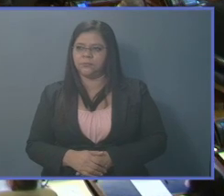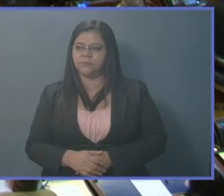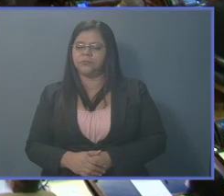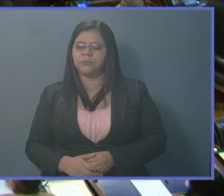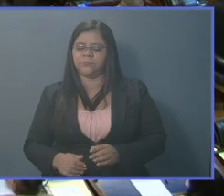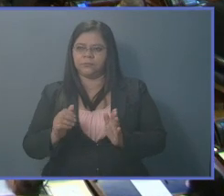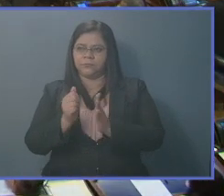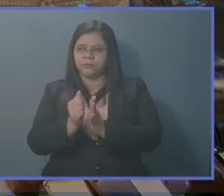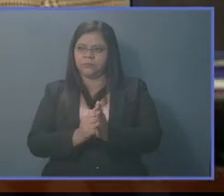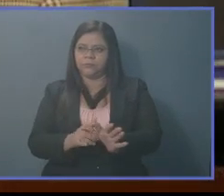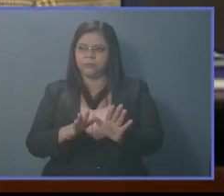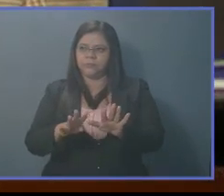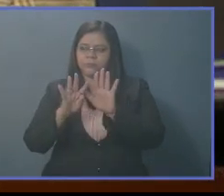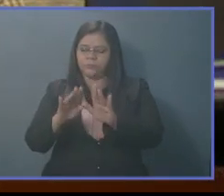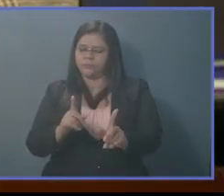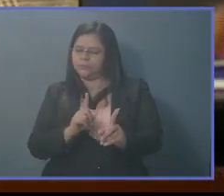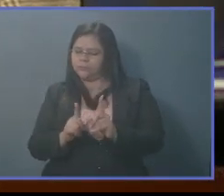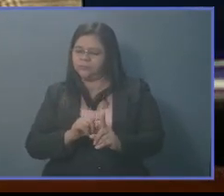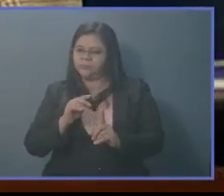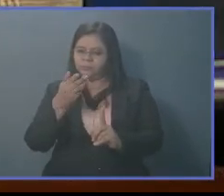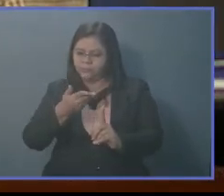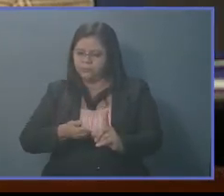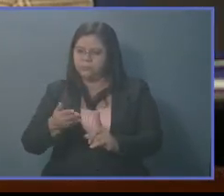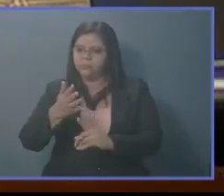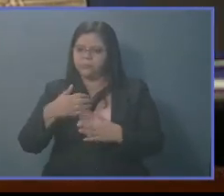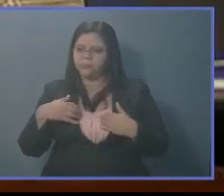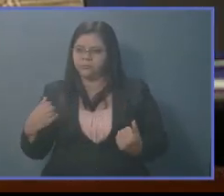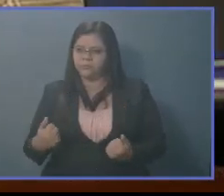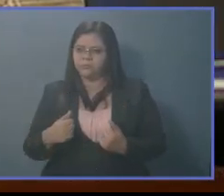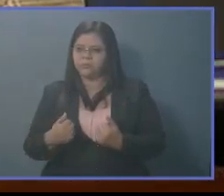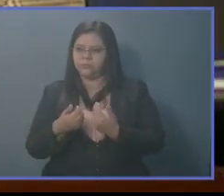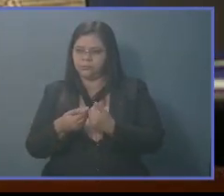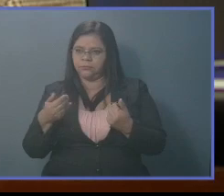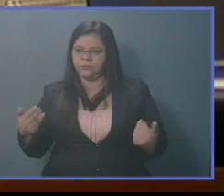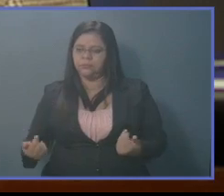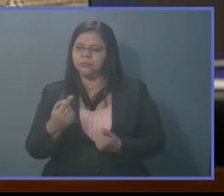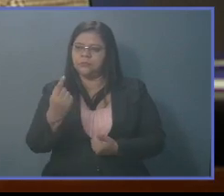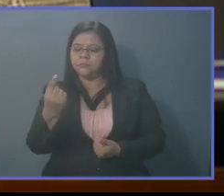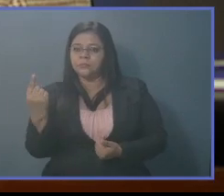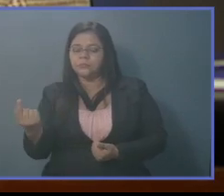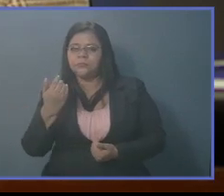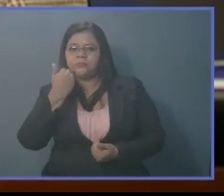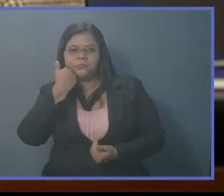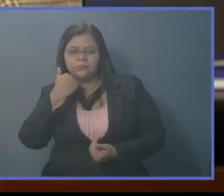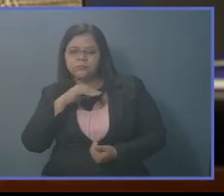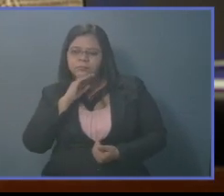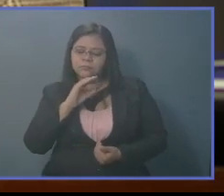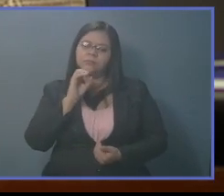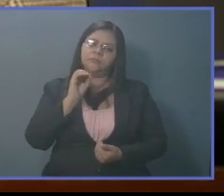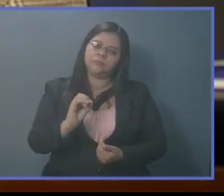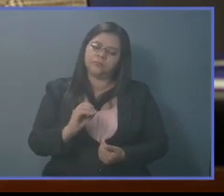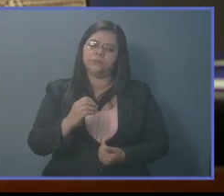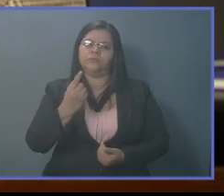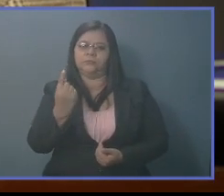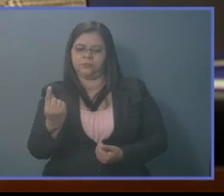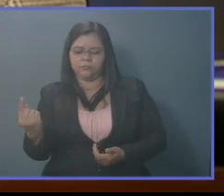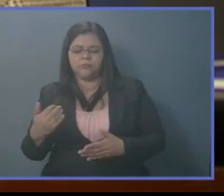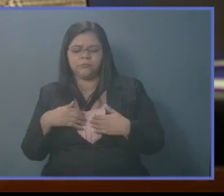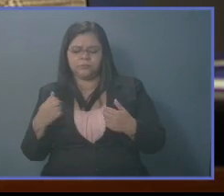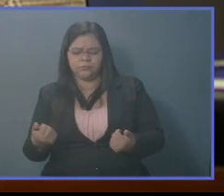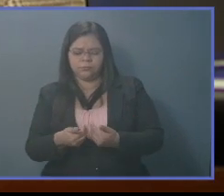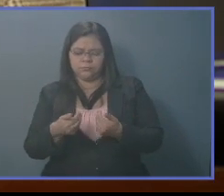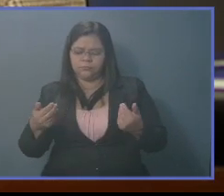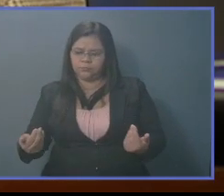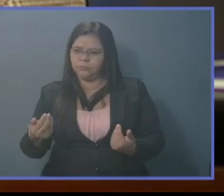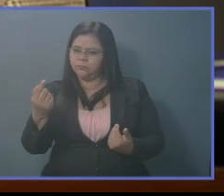COVID-19, dependiendo de su estado de salud, que asegura la separación del paciente enfermo del sano, debiendo contar con la infraestructura, servicios y condiciones